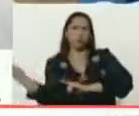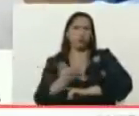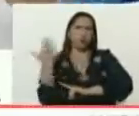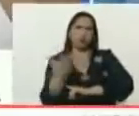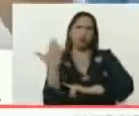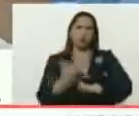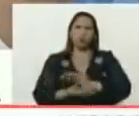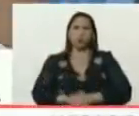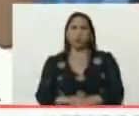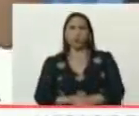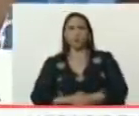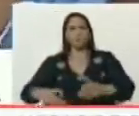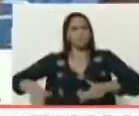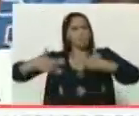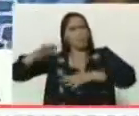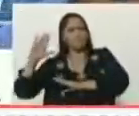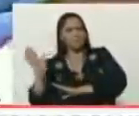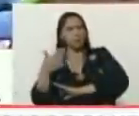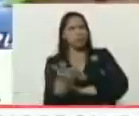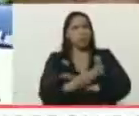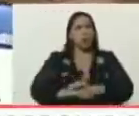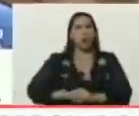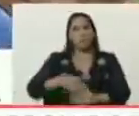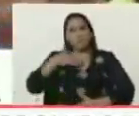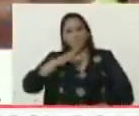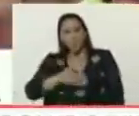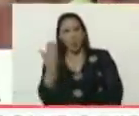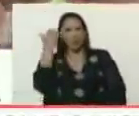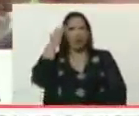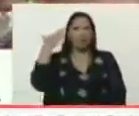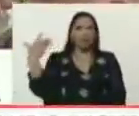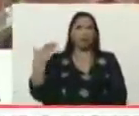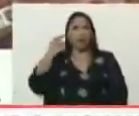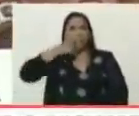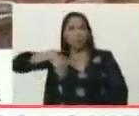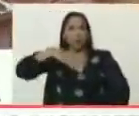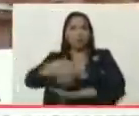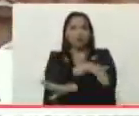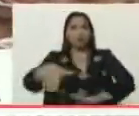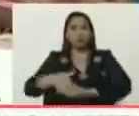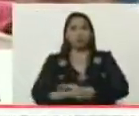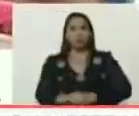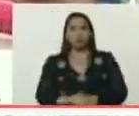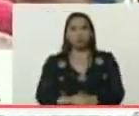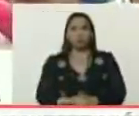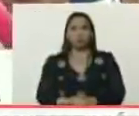dar la más grande paliza que ellos puedan imaginar con un pueblo en la calle.